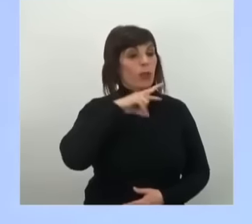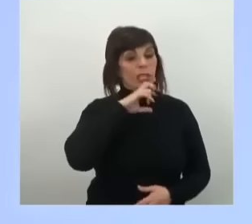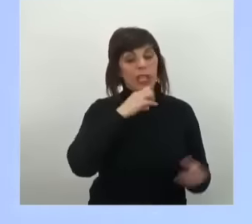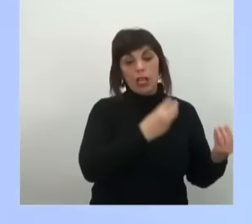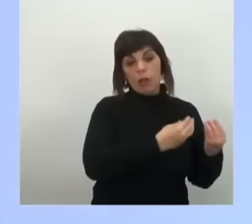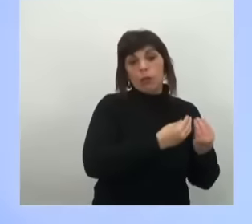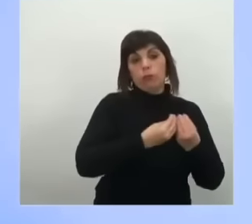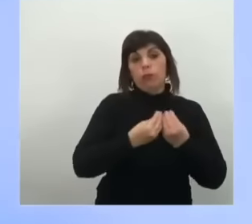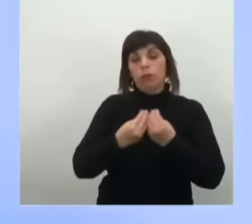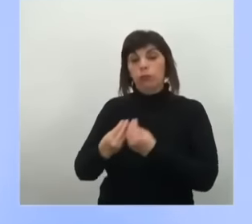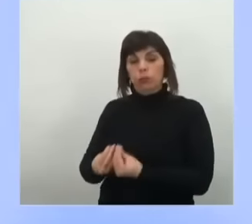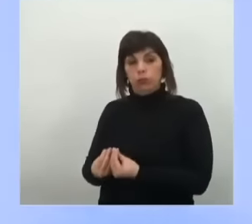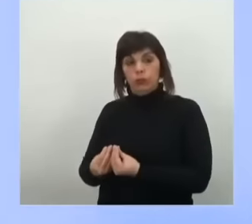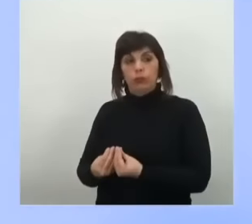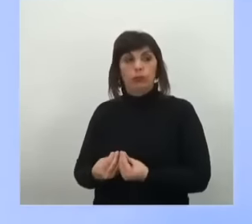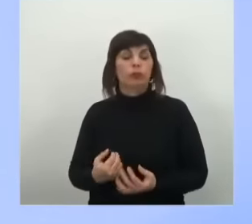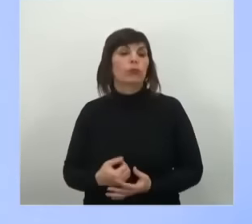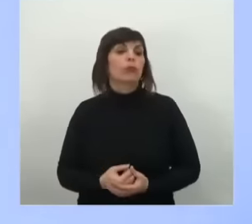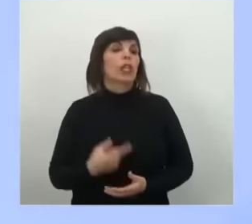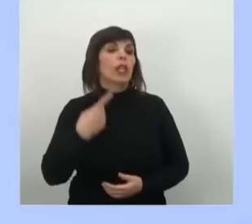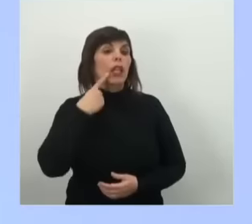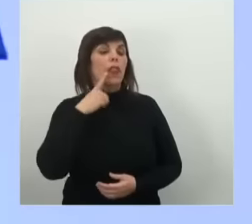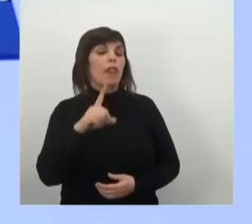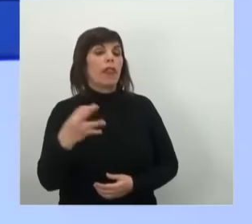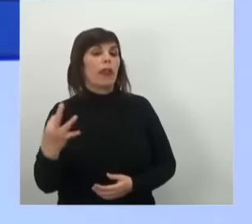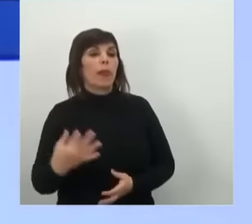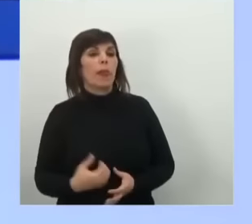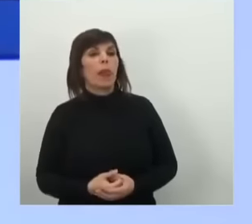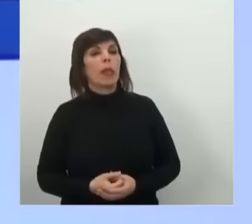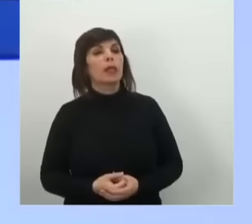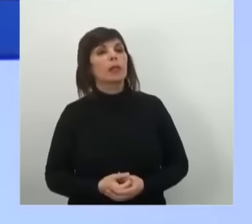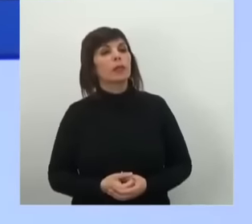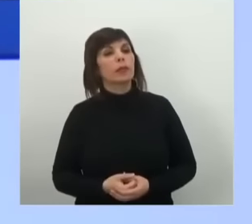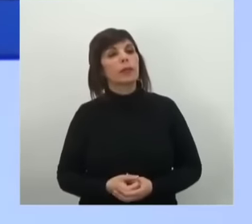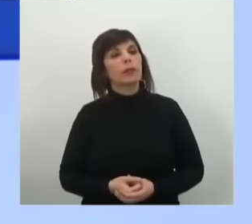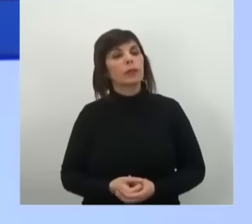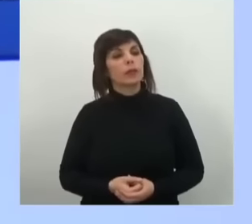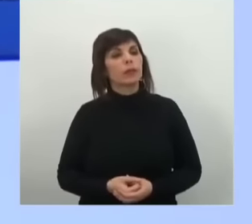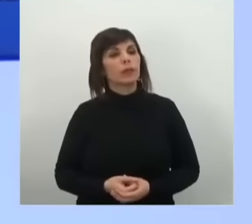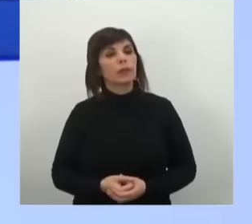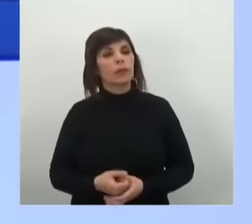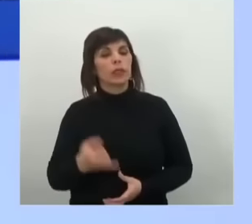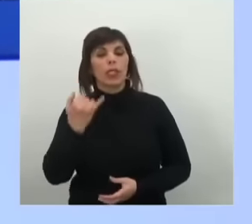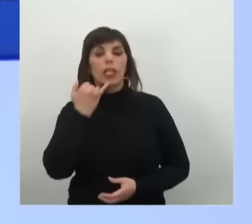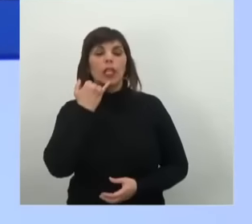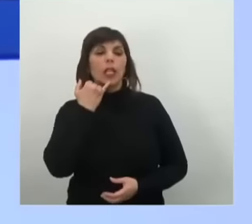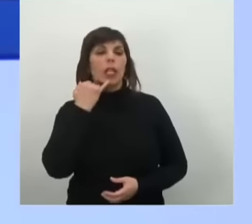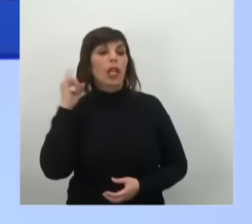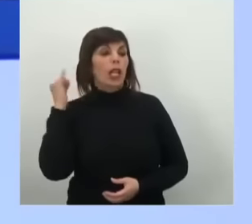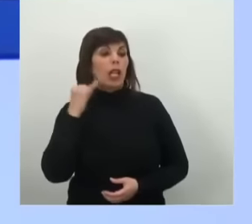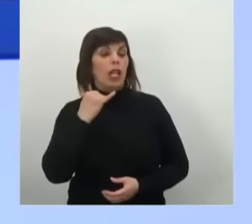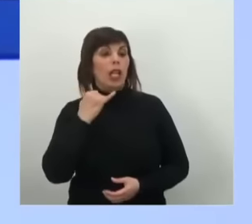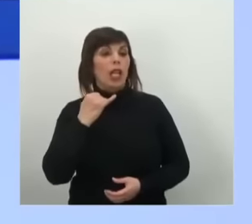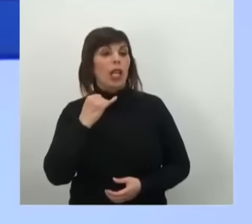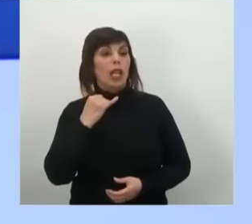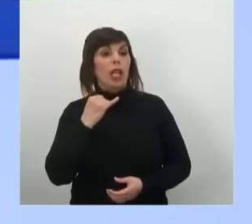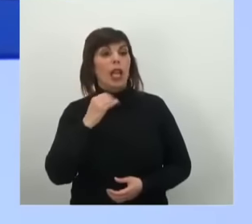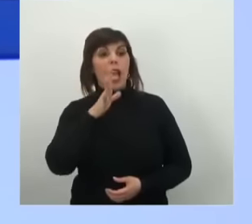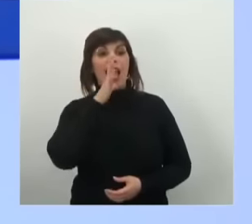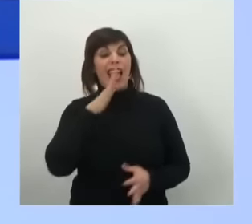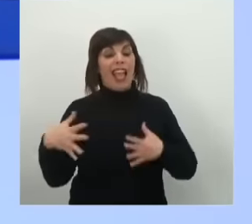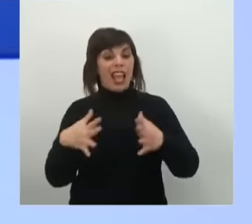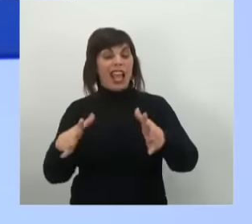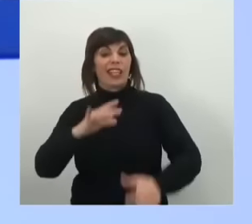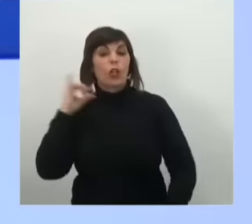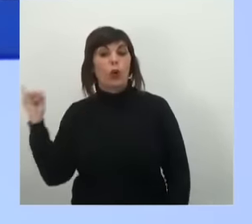tres Trece catorce quince dice la Biblia que el Jordán fluía el Jordán fluía el judán